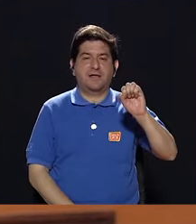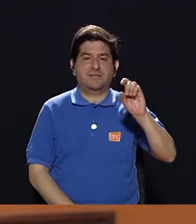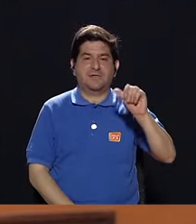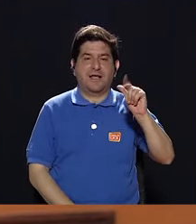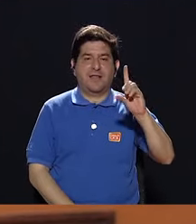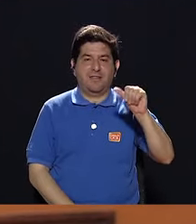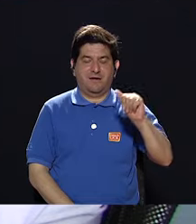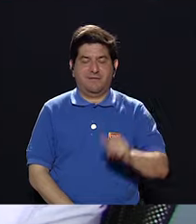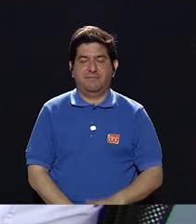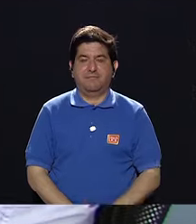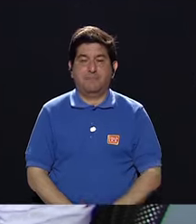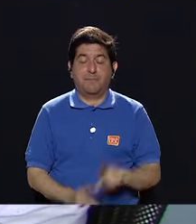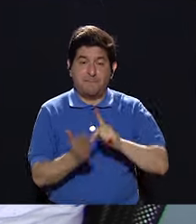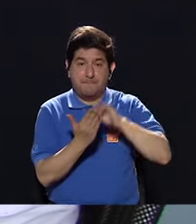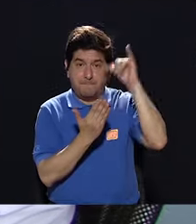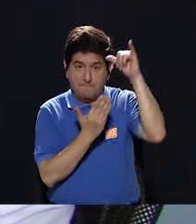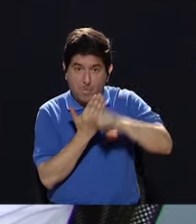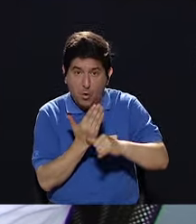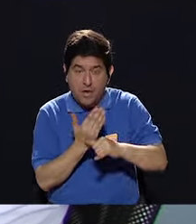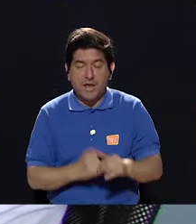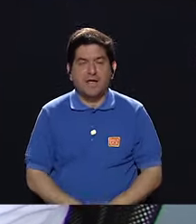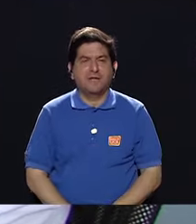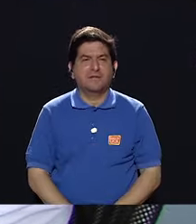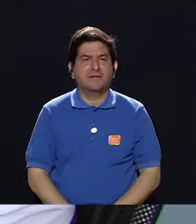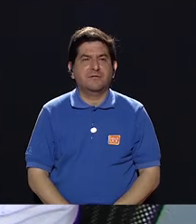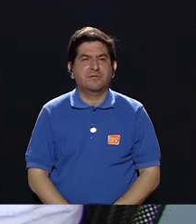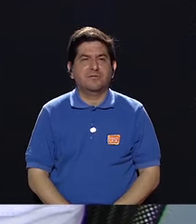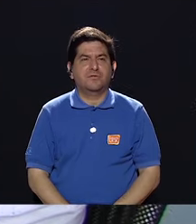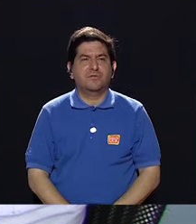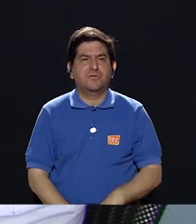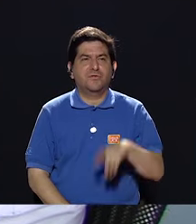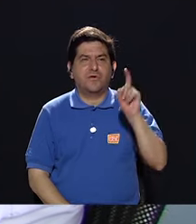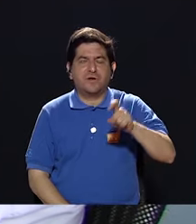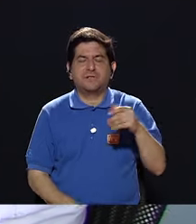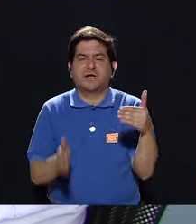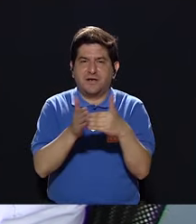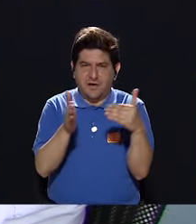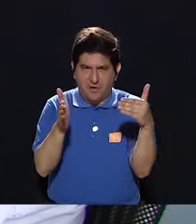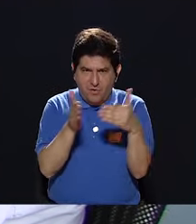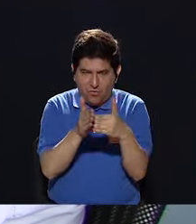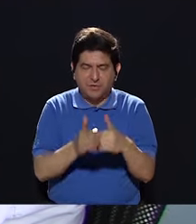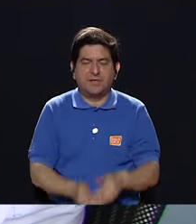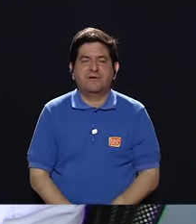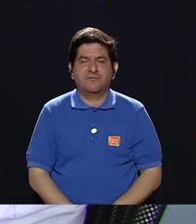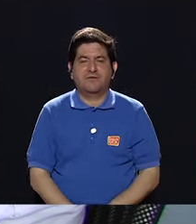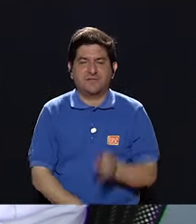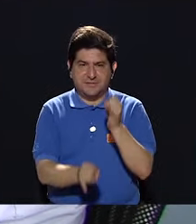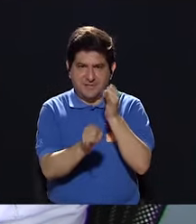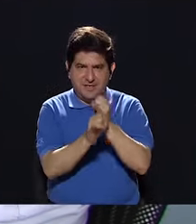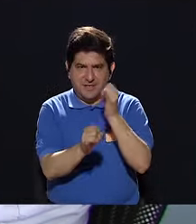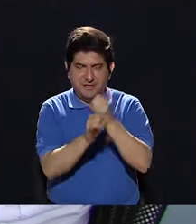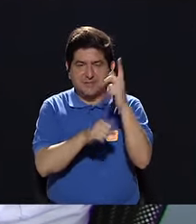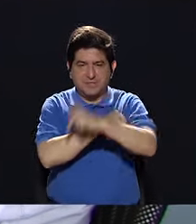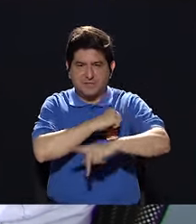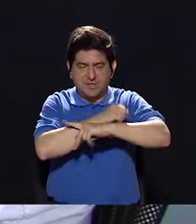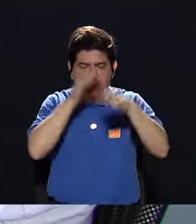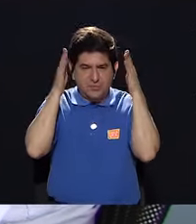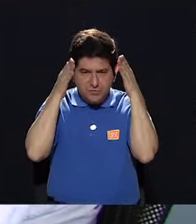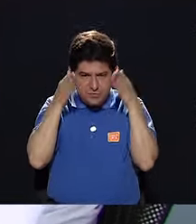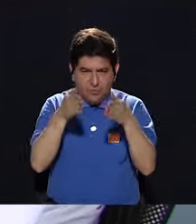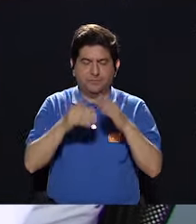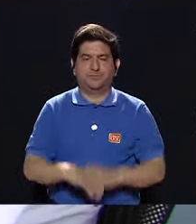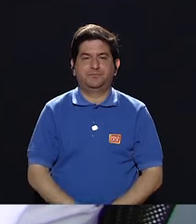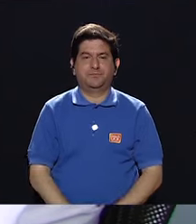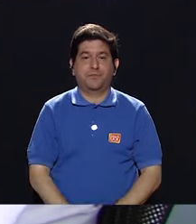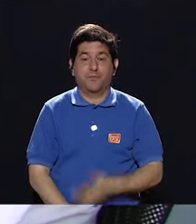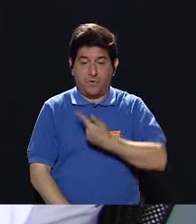¿verdad? Este proyecto debería retomarlo la institucionalidad del país,